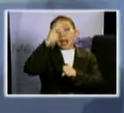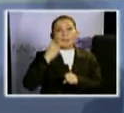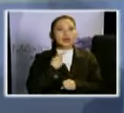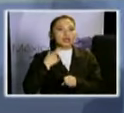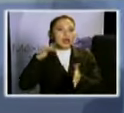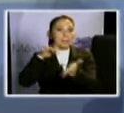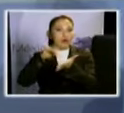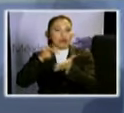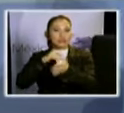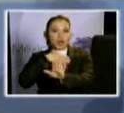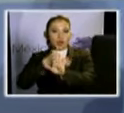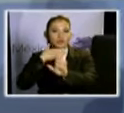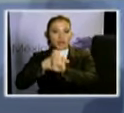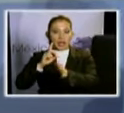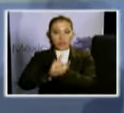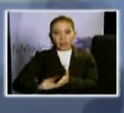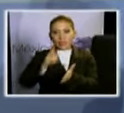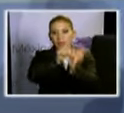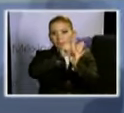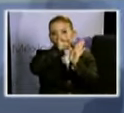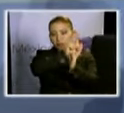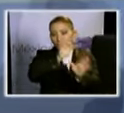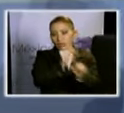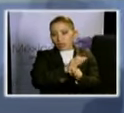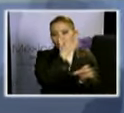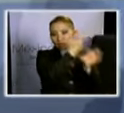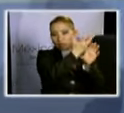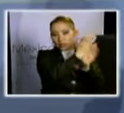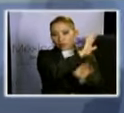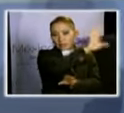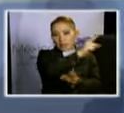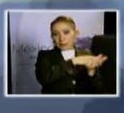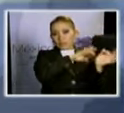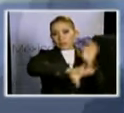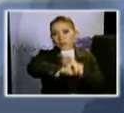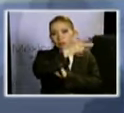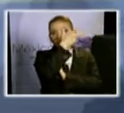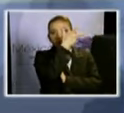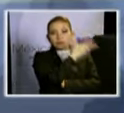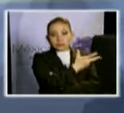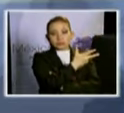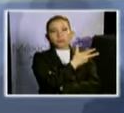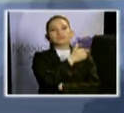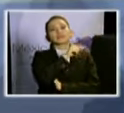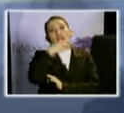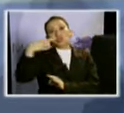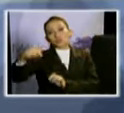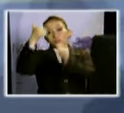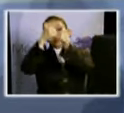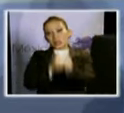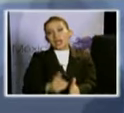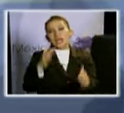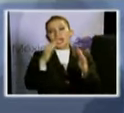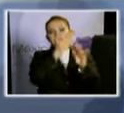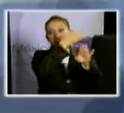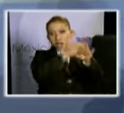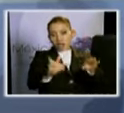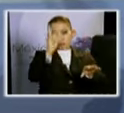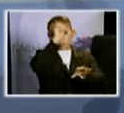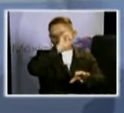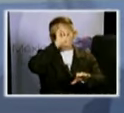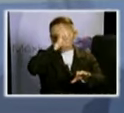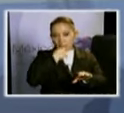y Apoyos Antidrogas del Departamento de Defensa de los Estados Unidos en 1998. Durante su estancia en la Casa Blanca fue